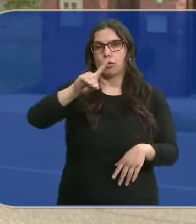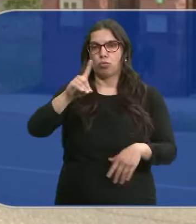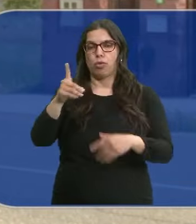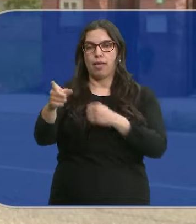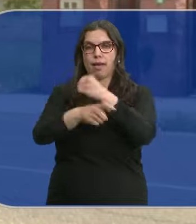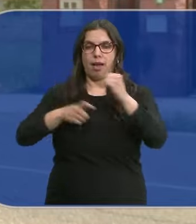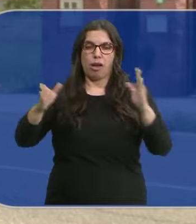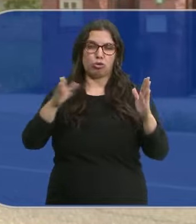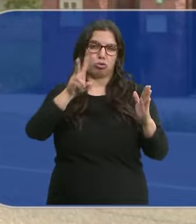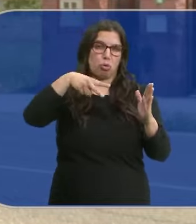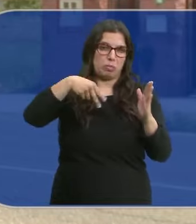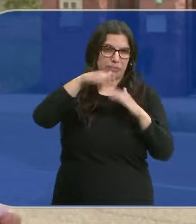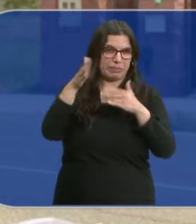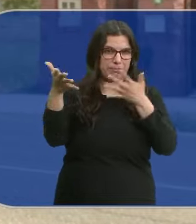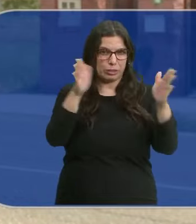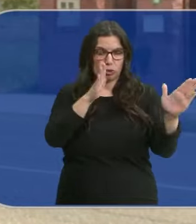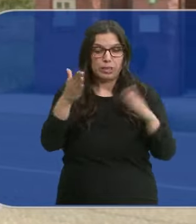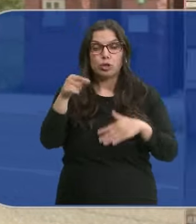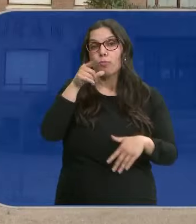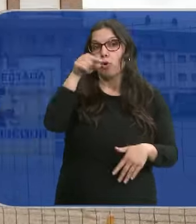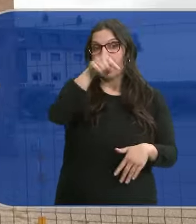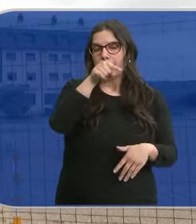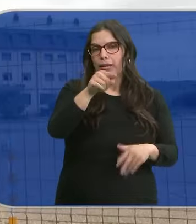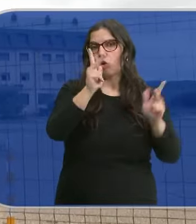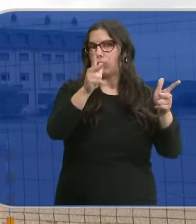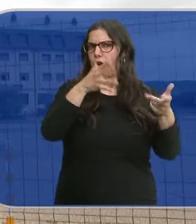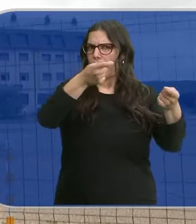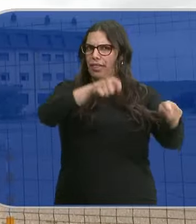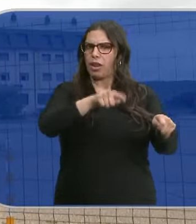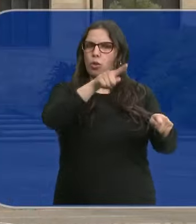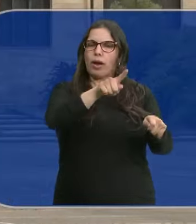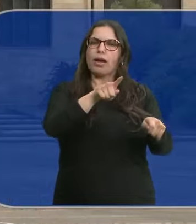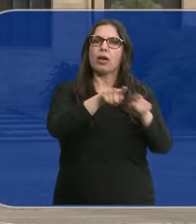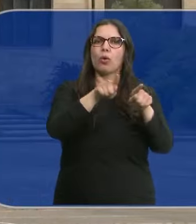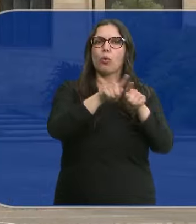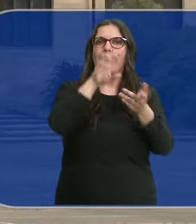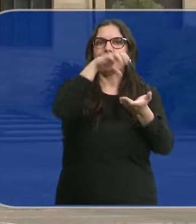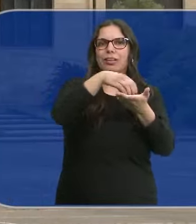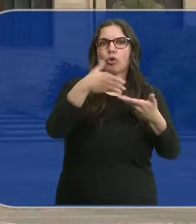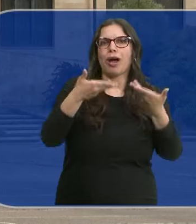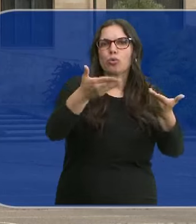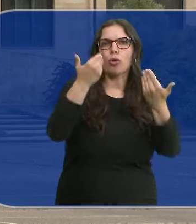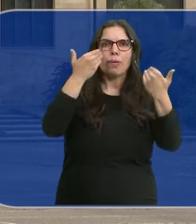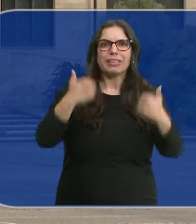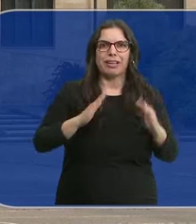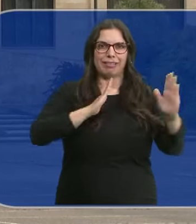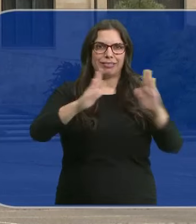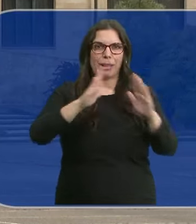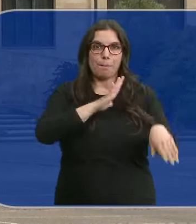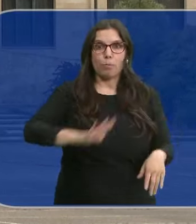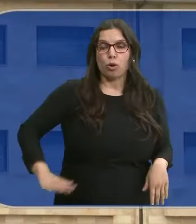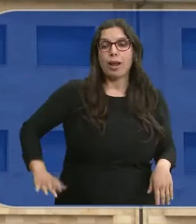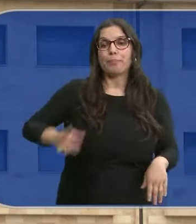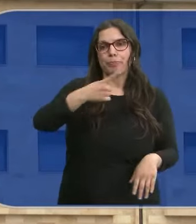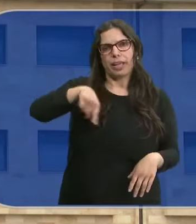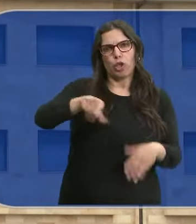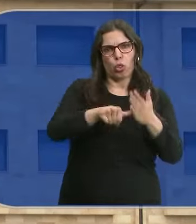algo más de 2 meses en los que este centro en desuso se convertirá en un centro de ayuda humanitaria temporal. Se trata de